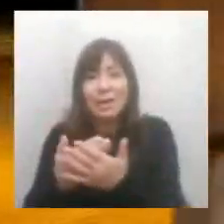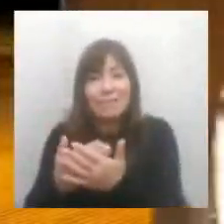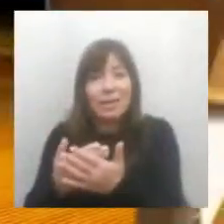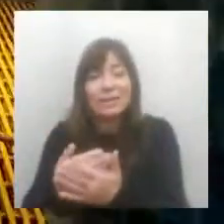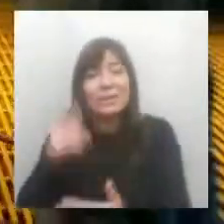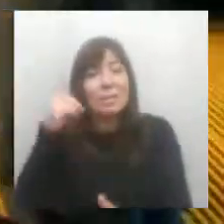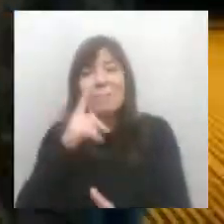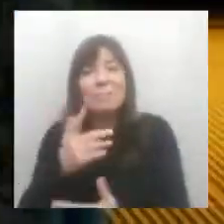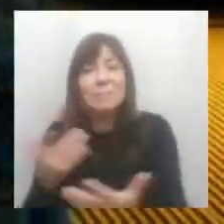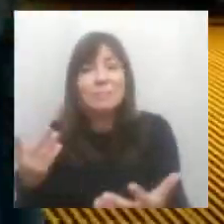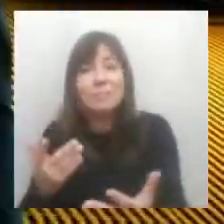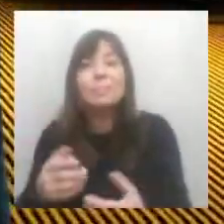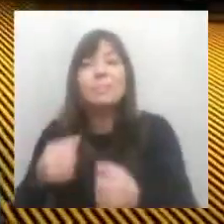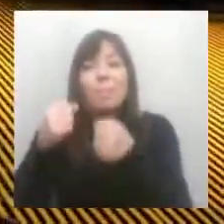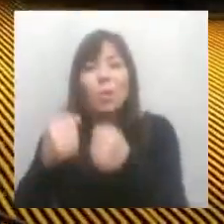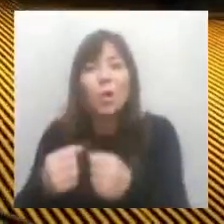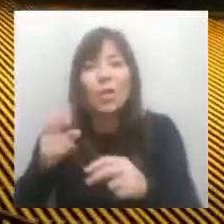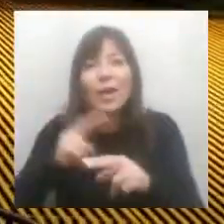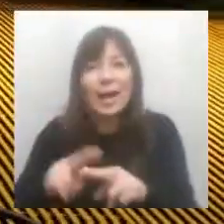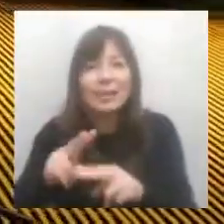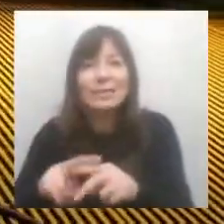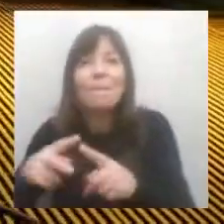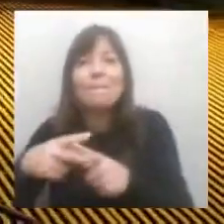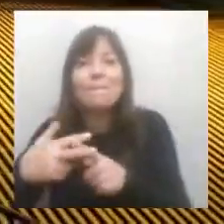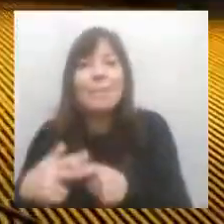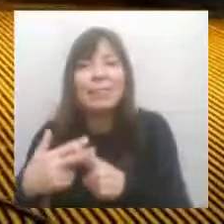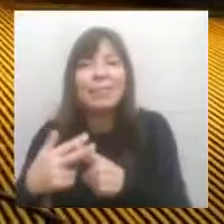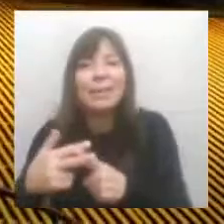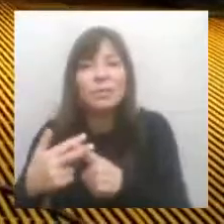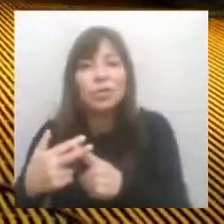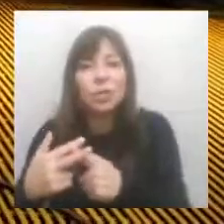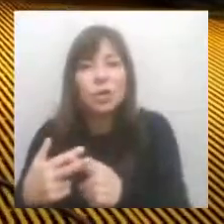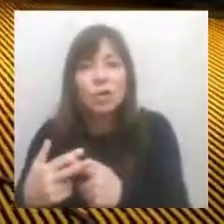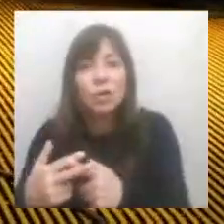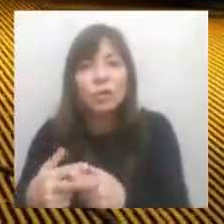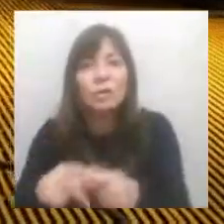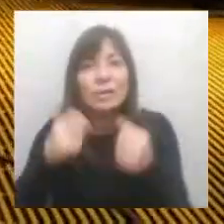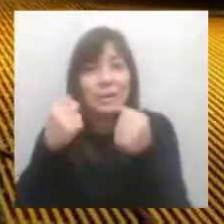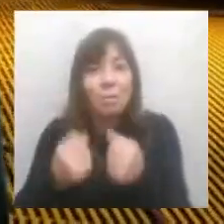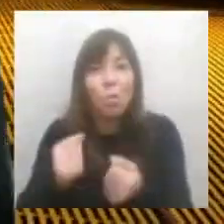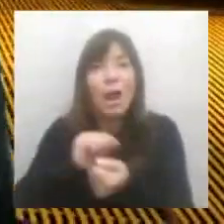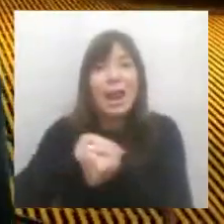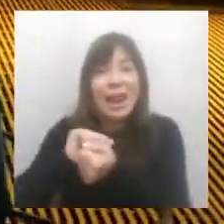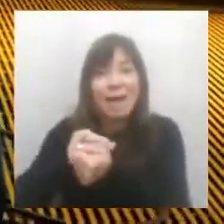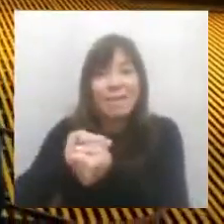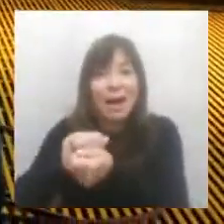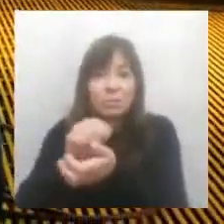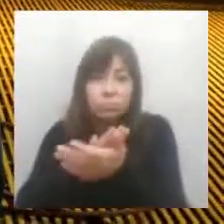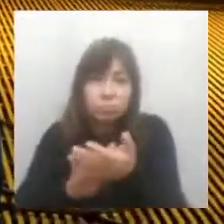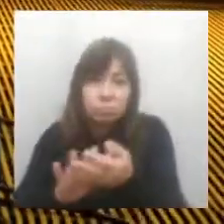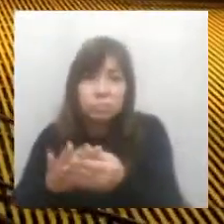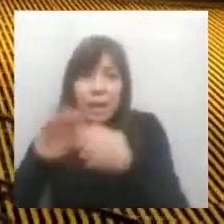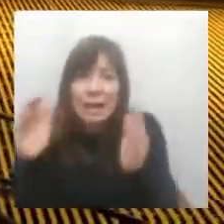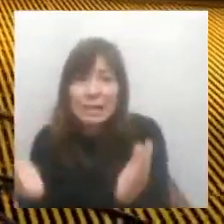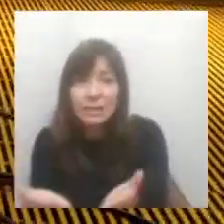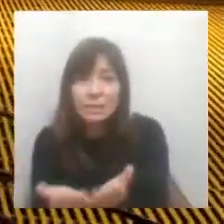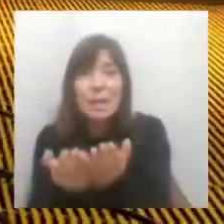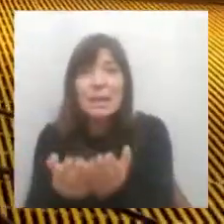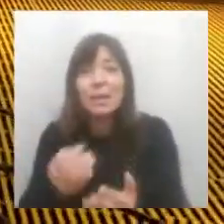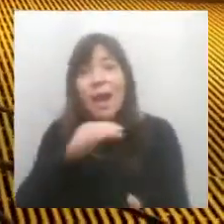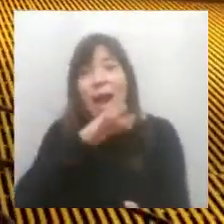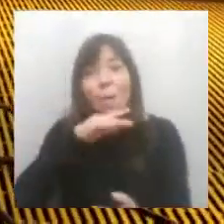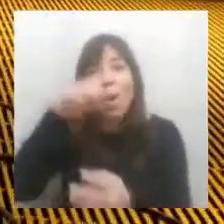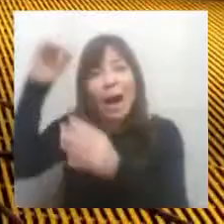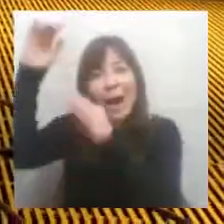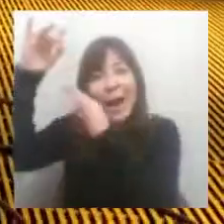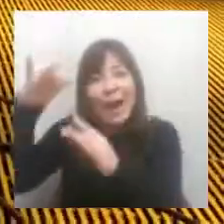poder realizar una mantención adecuada. Ustedes pueden apreciar que se pueden lavar los recipientes y el agua, obviamente que cae